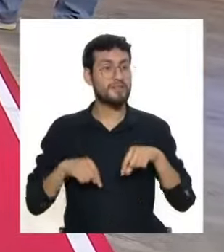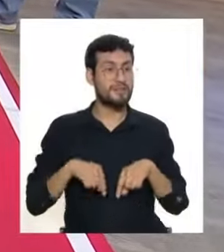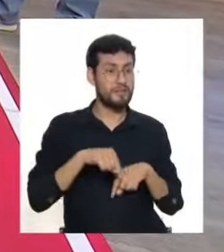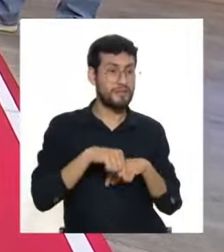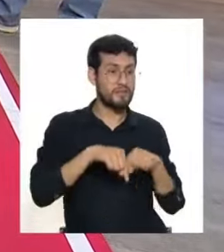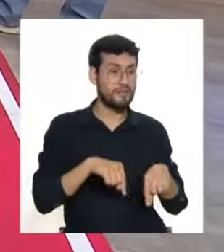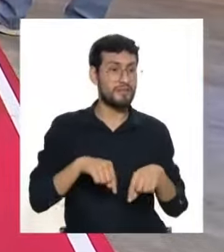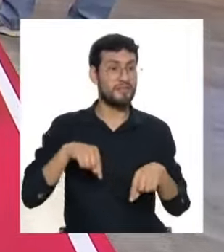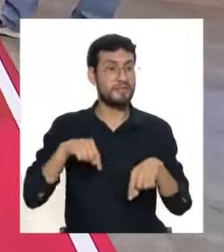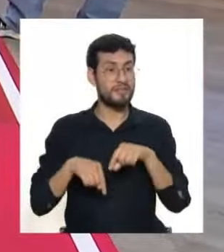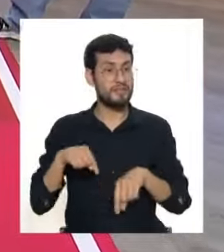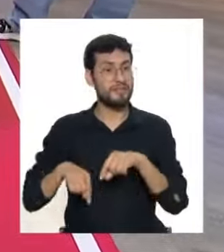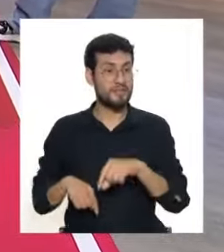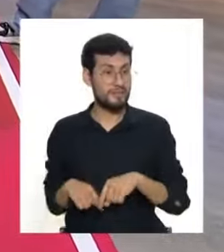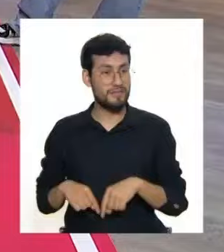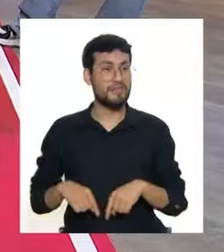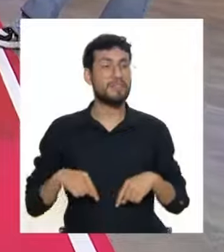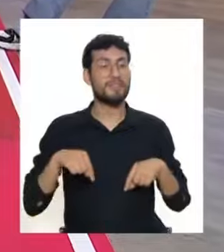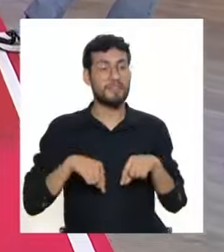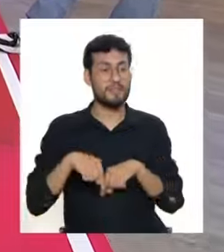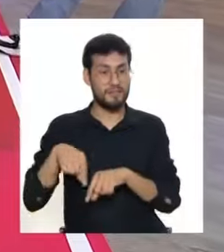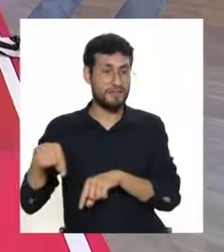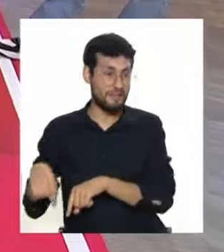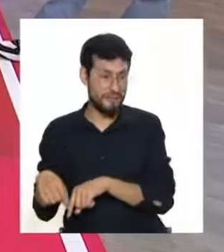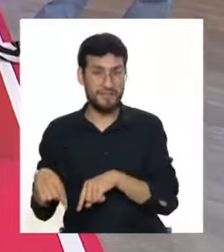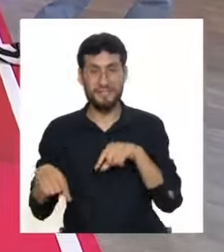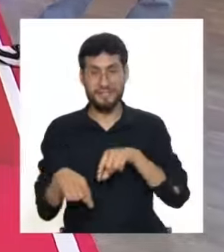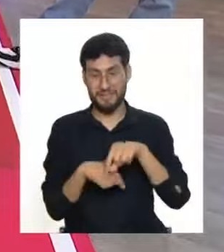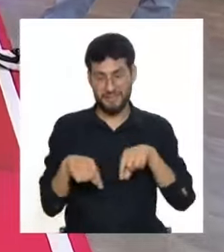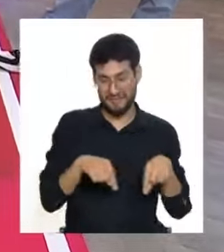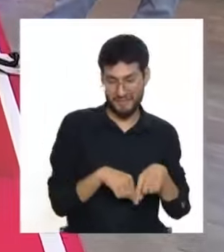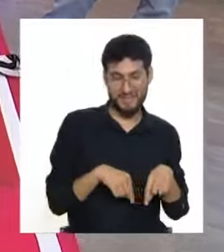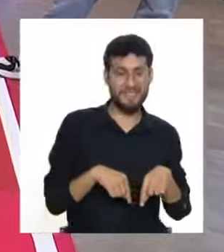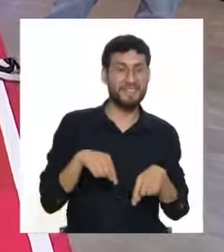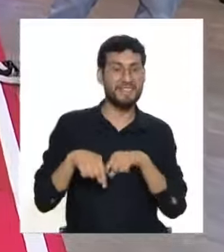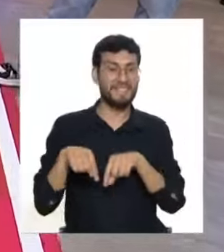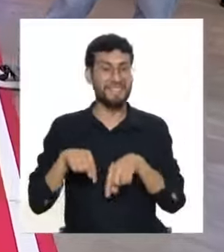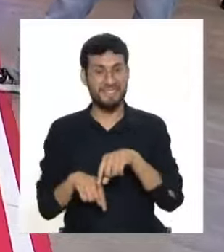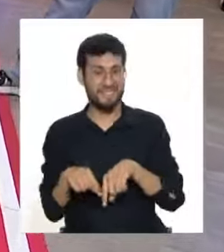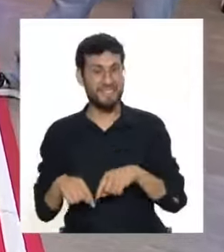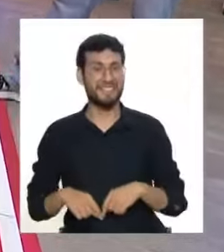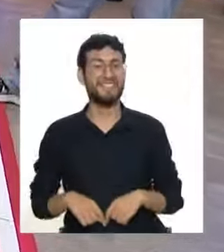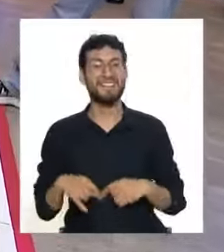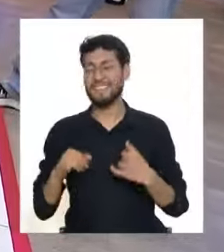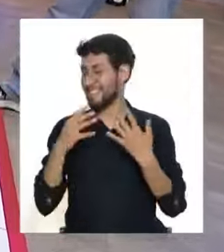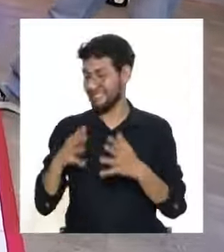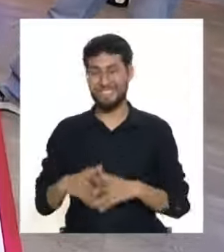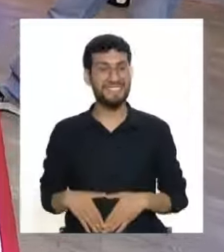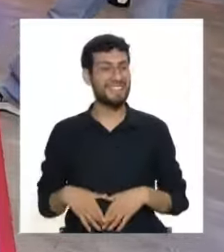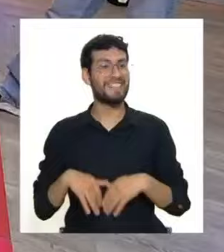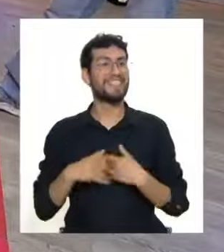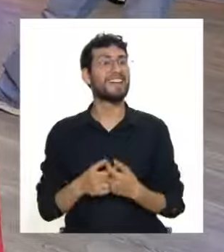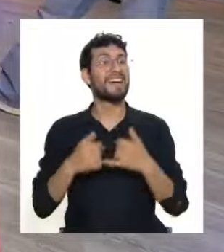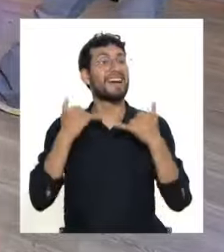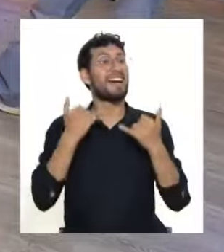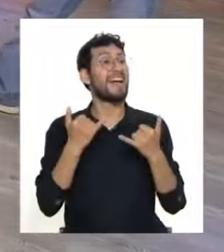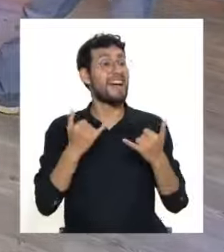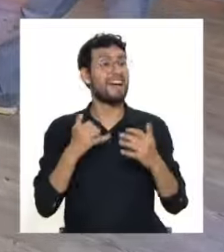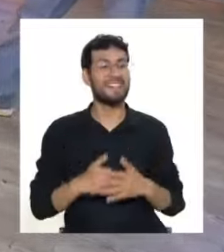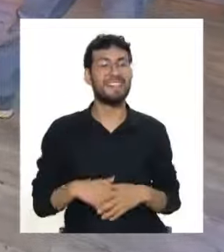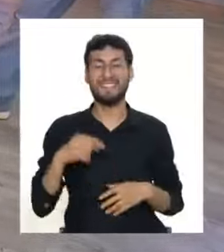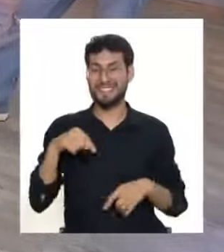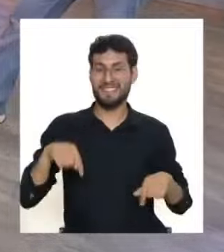Un, dos, tres. Ay, caramba, un, dos, tres. Eso. Un, dos, tres. Empujando los uñeros, Uchi, Ahora vamos a poner un